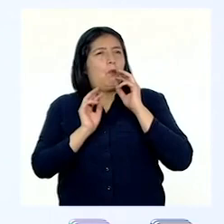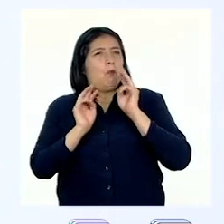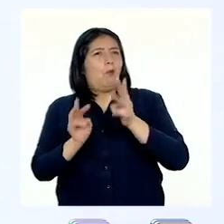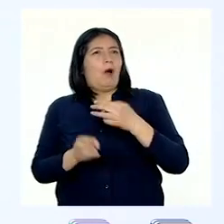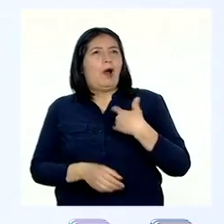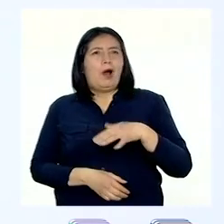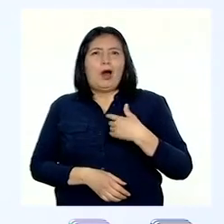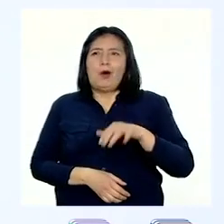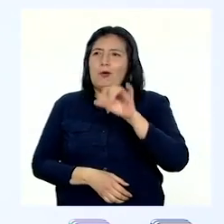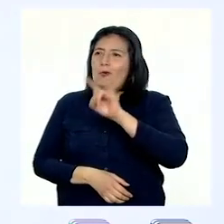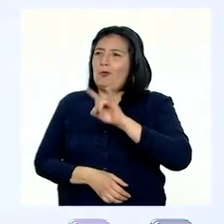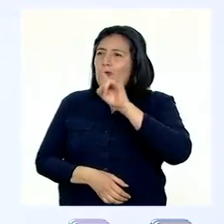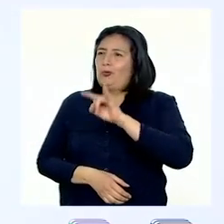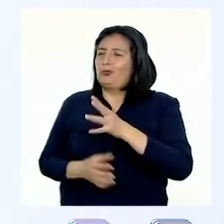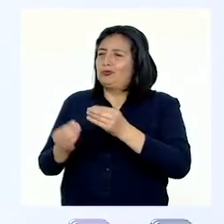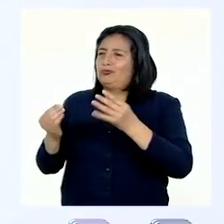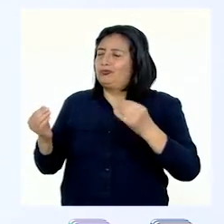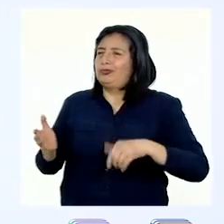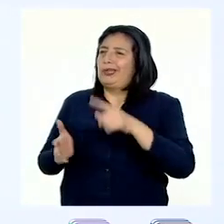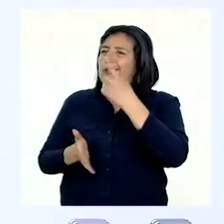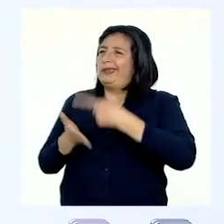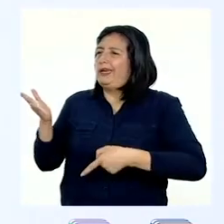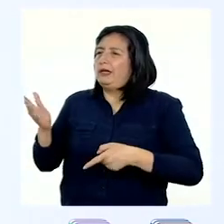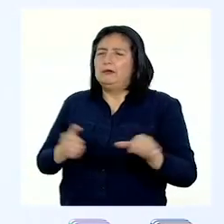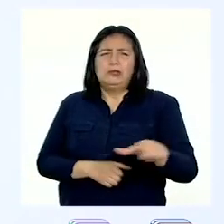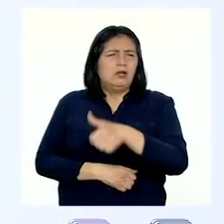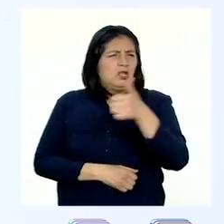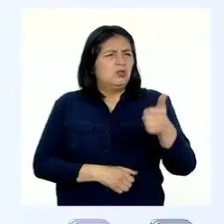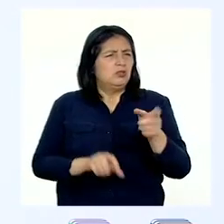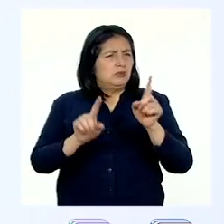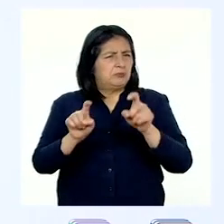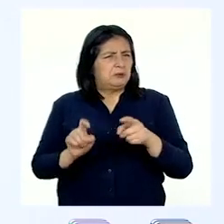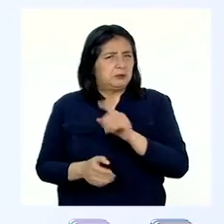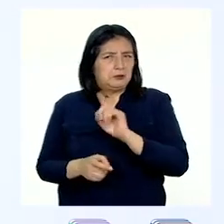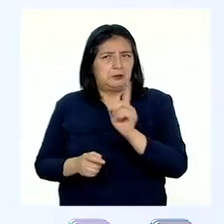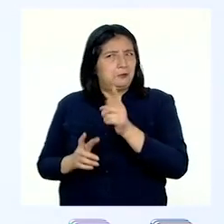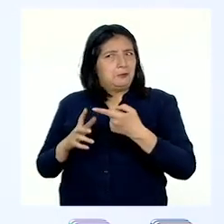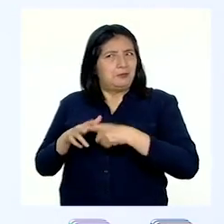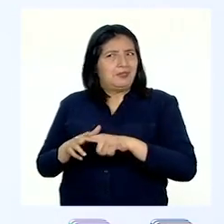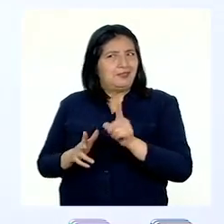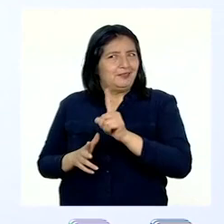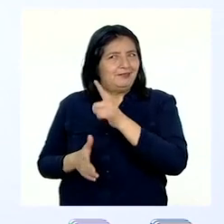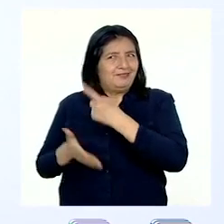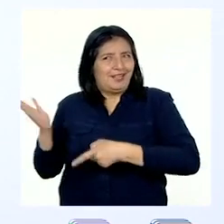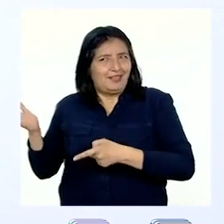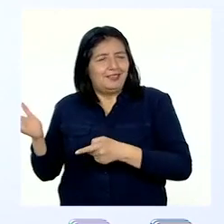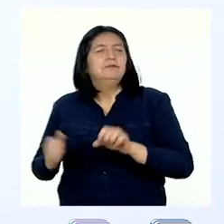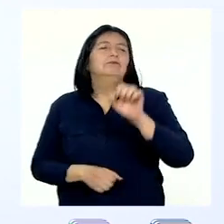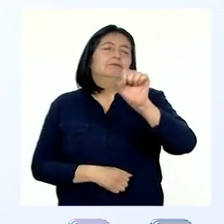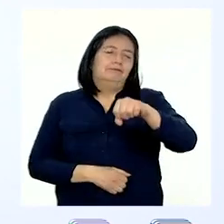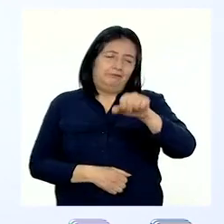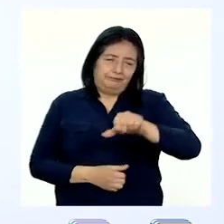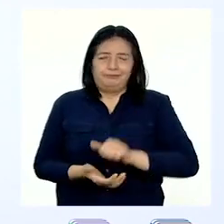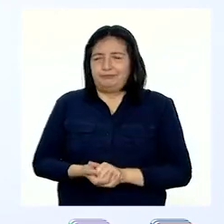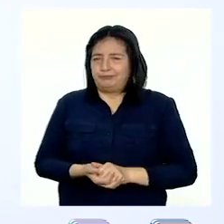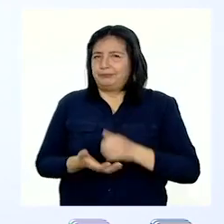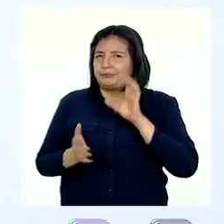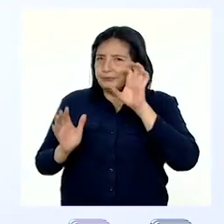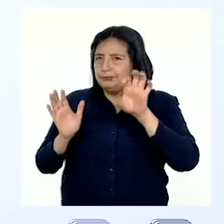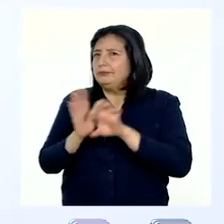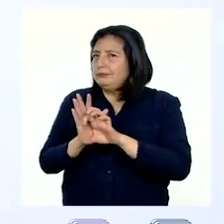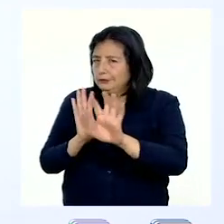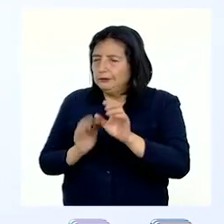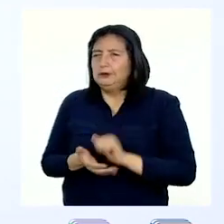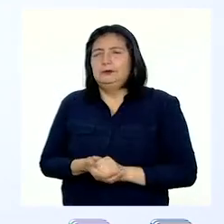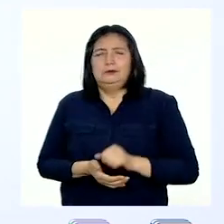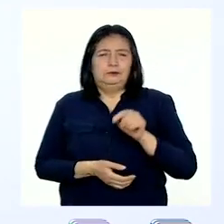tiene varios usos. Profesor, pero también hay otro tipo de preguntas que no empiezan con ¿qué? Tienes razón. Por